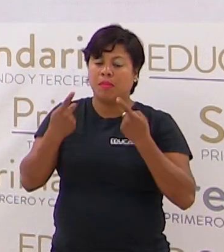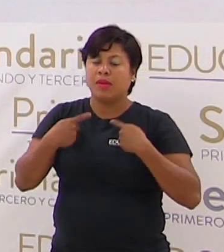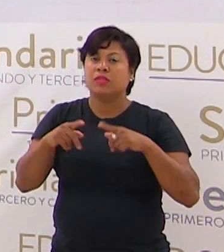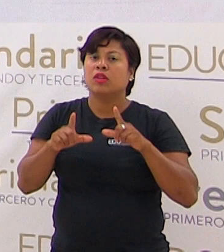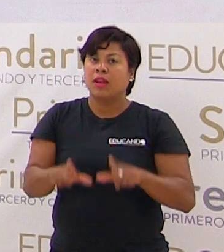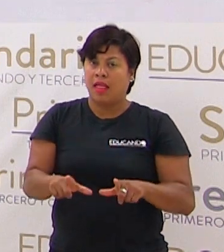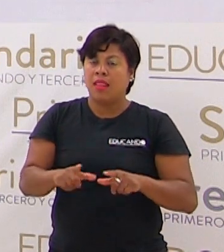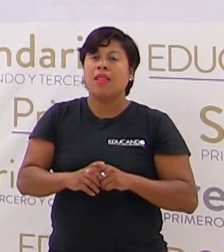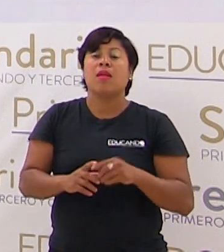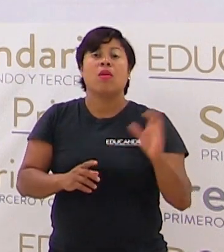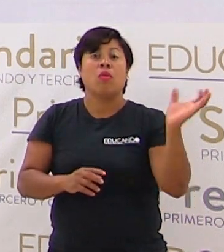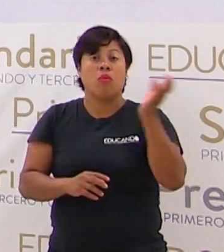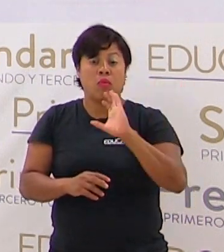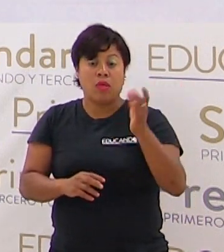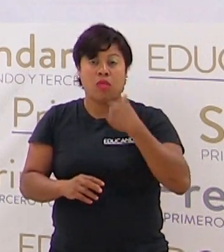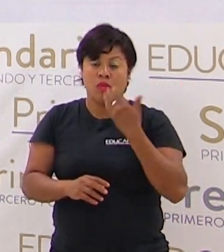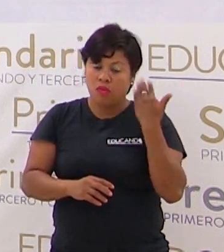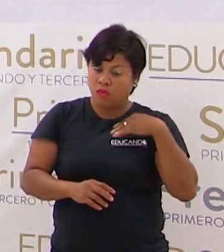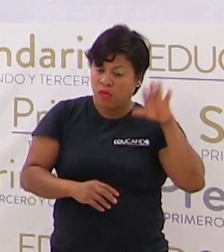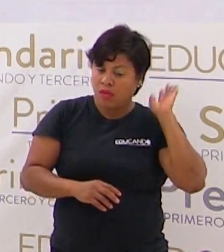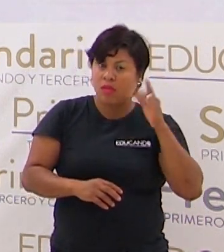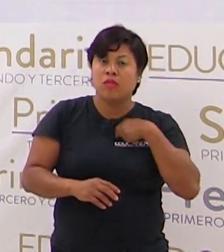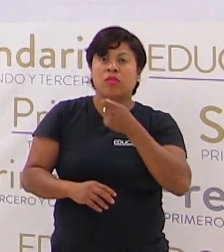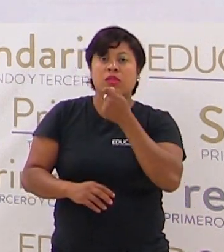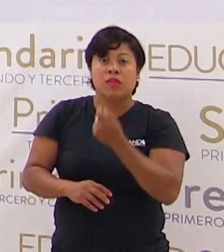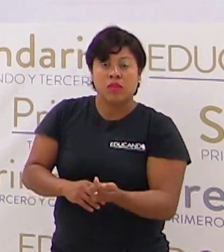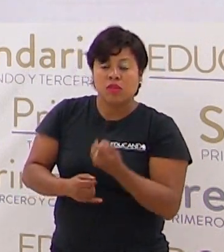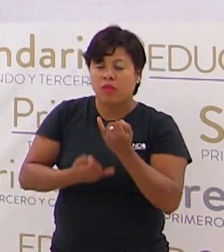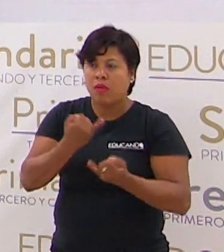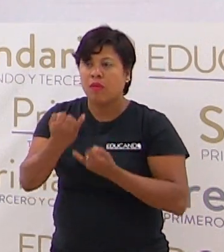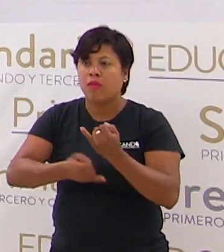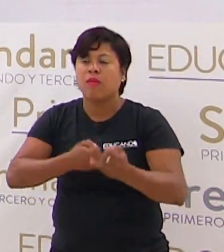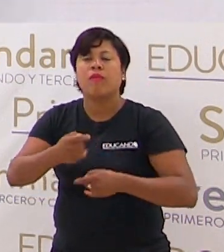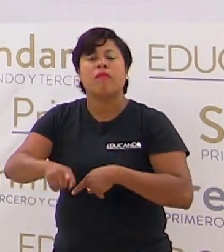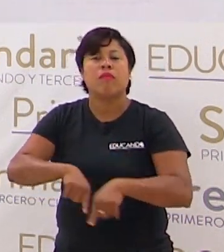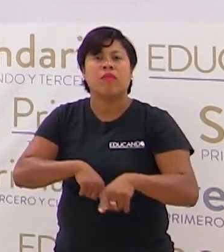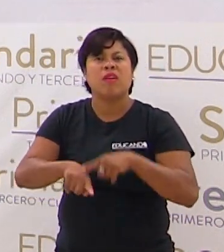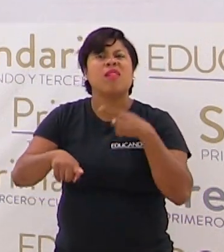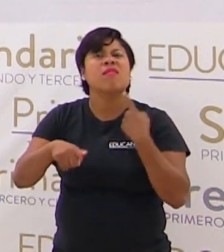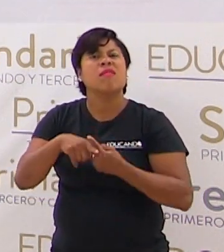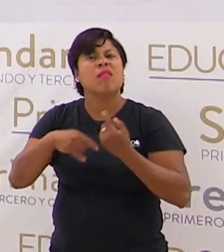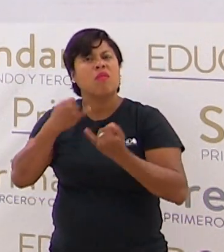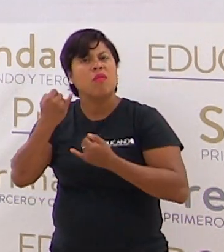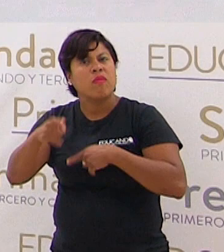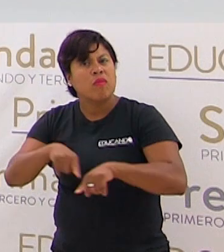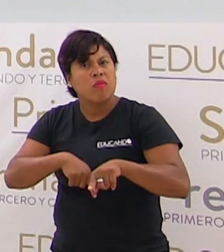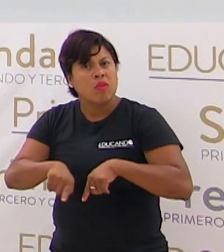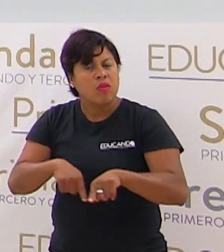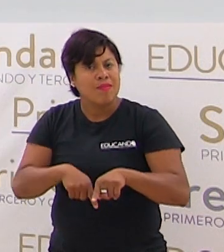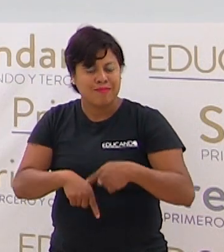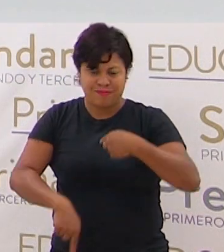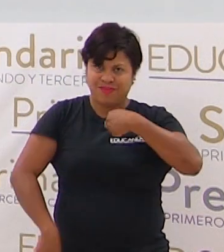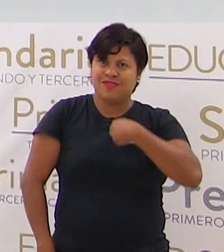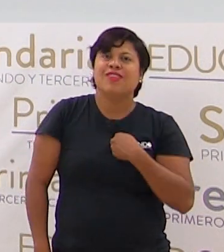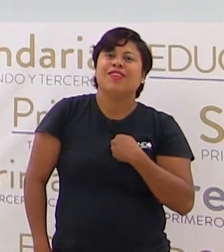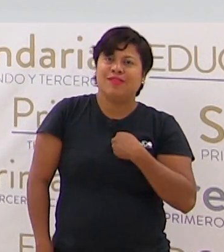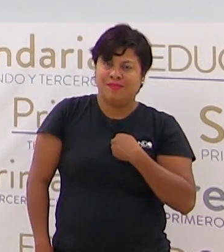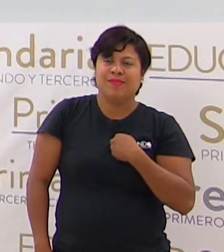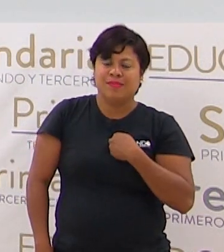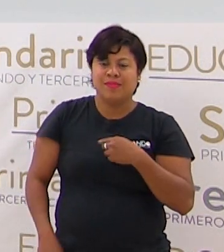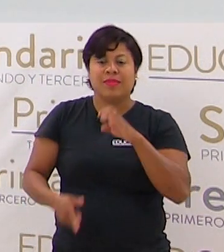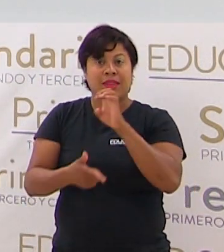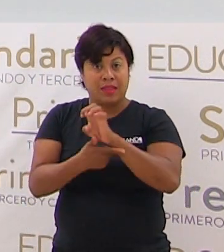pronombre personal. Cuando era niño, jugaba fútbol. ¿Quién jugaba fútbol? Yo,